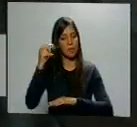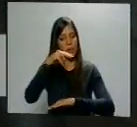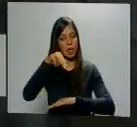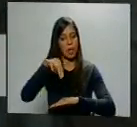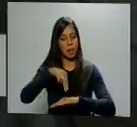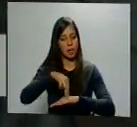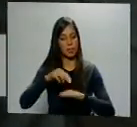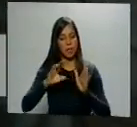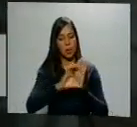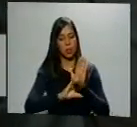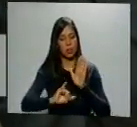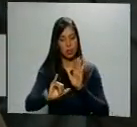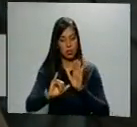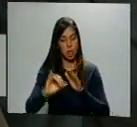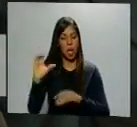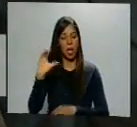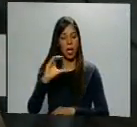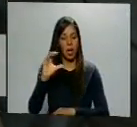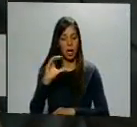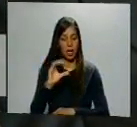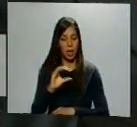Nacional Constituyente, en Caracas,